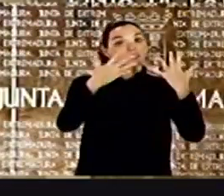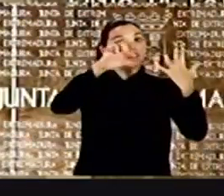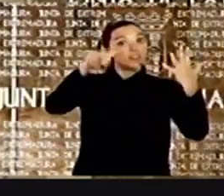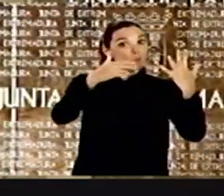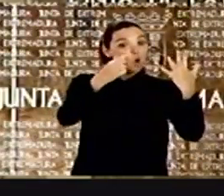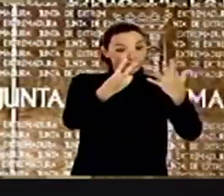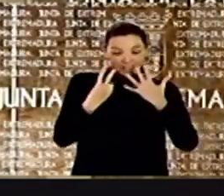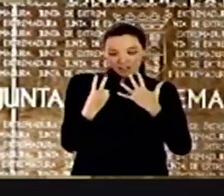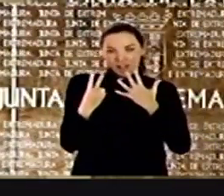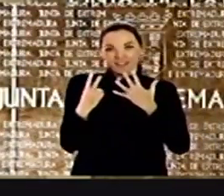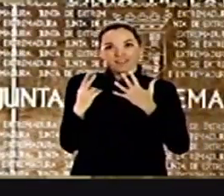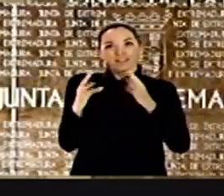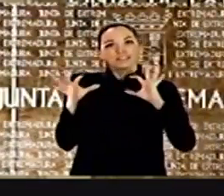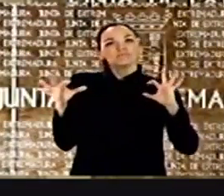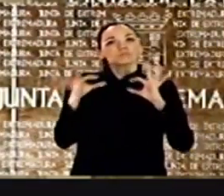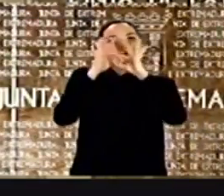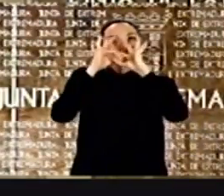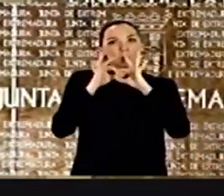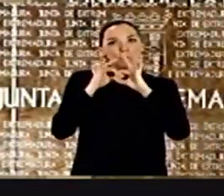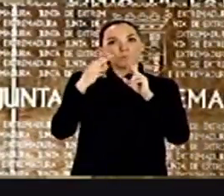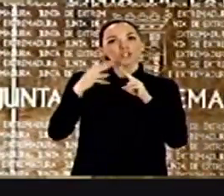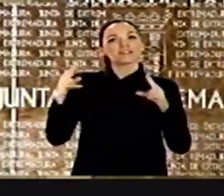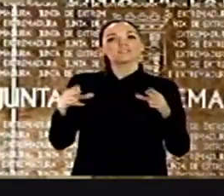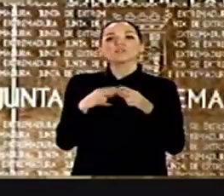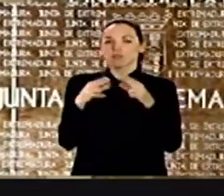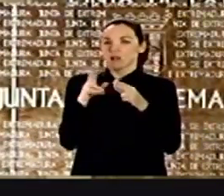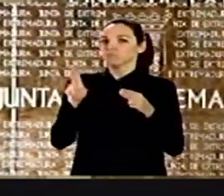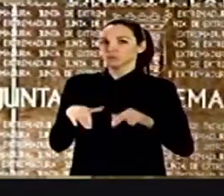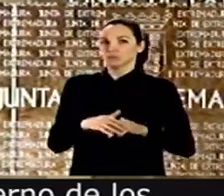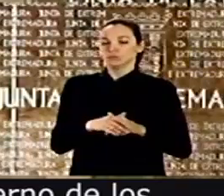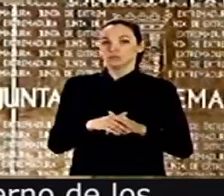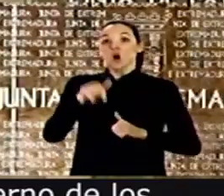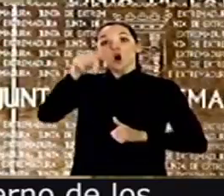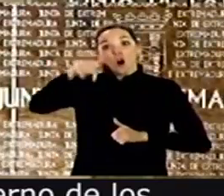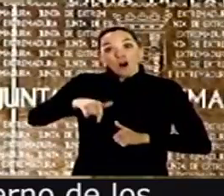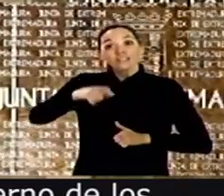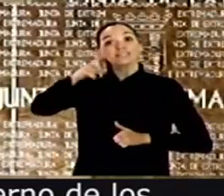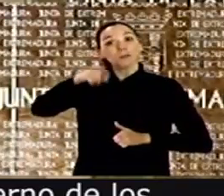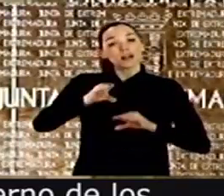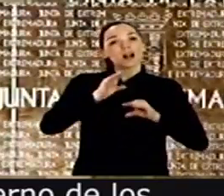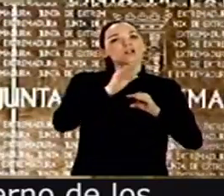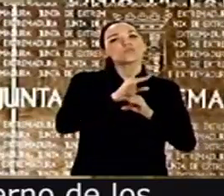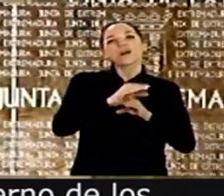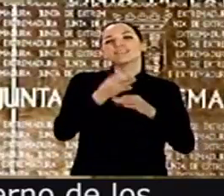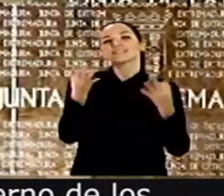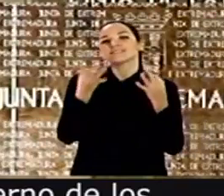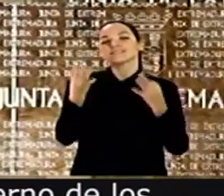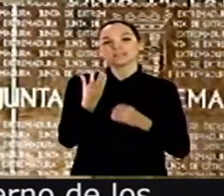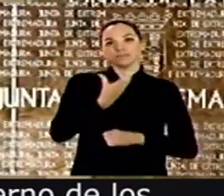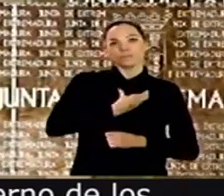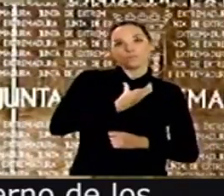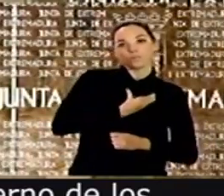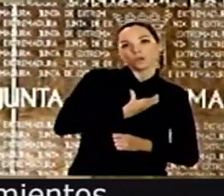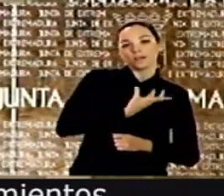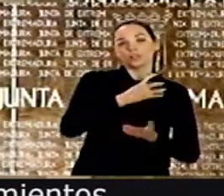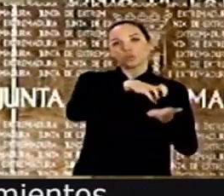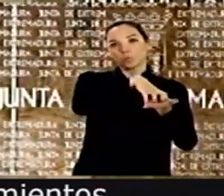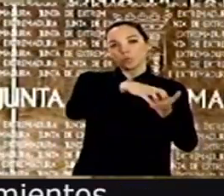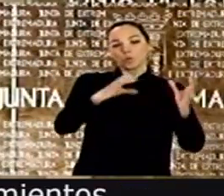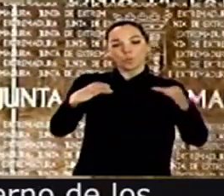a las políticas que tienen que ver con las personas, aprobamos hoy las ayudas a los ayuntamientos, mancomunidades y entidades privadas sin fin de